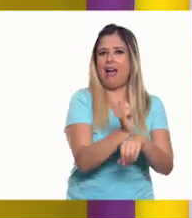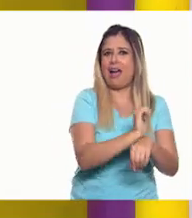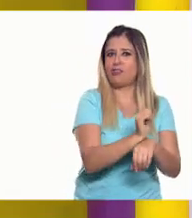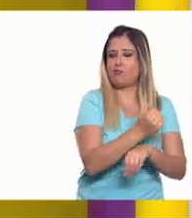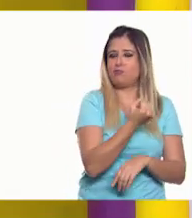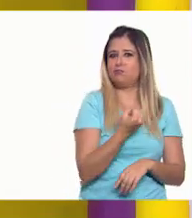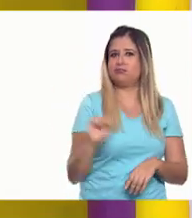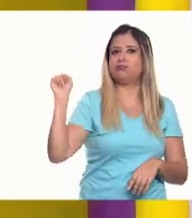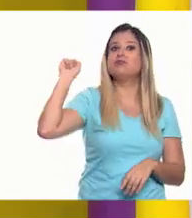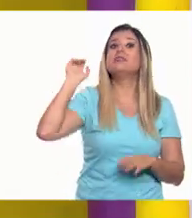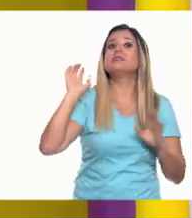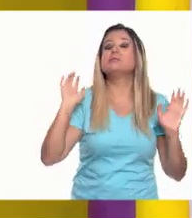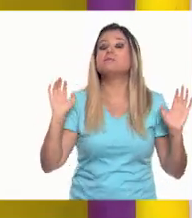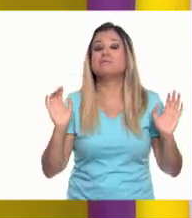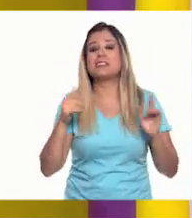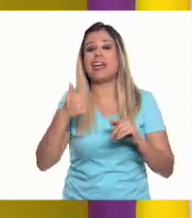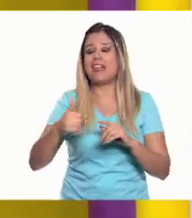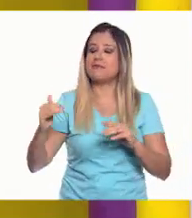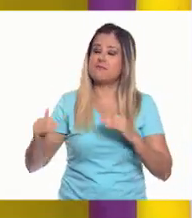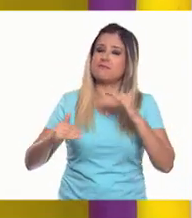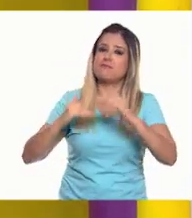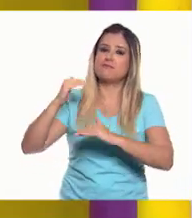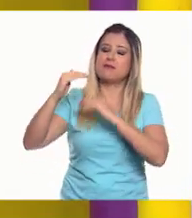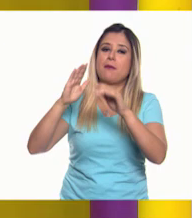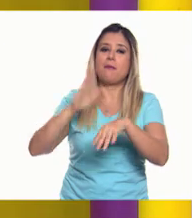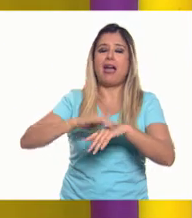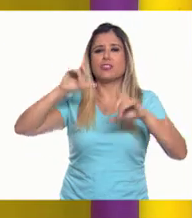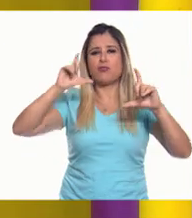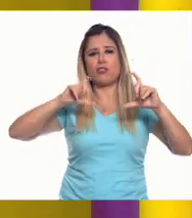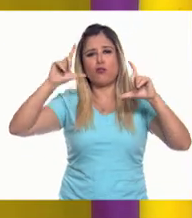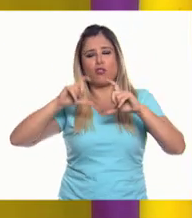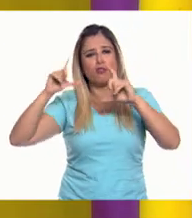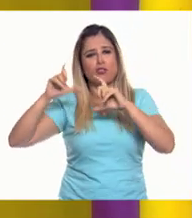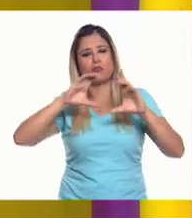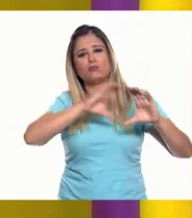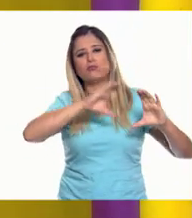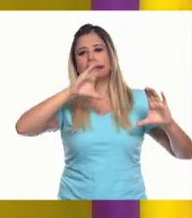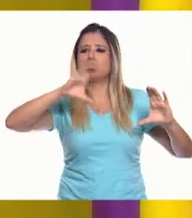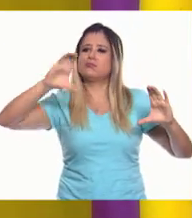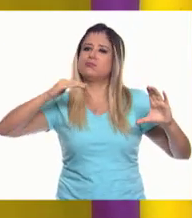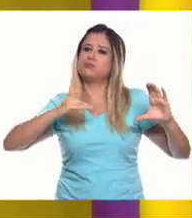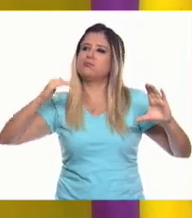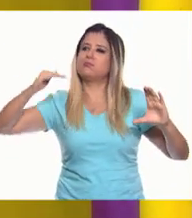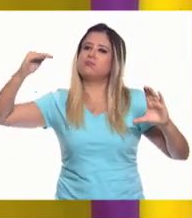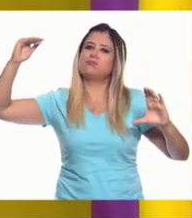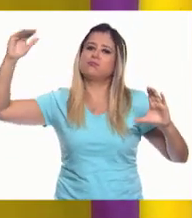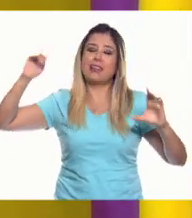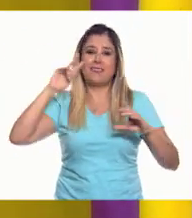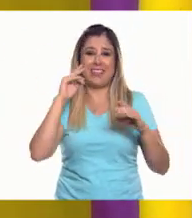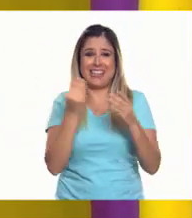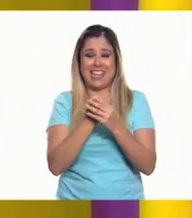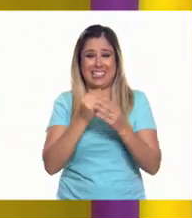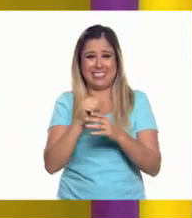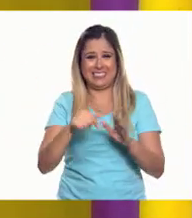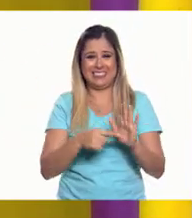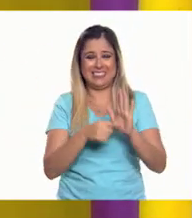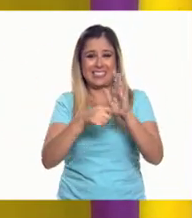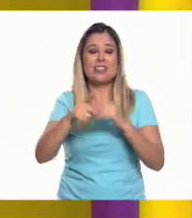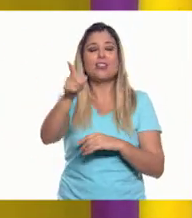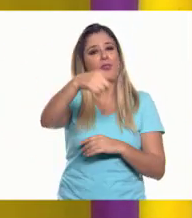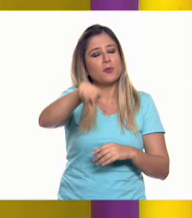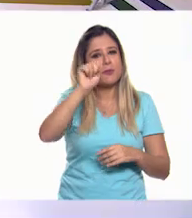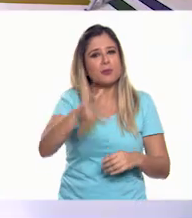y así va a ir escalando y va a tener más y más fotografías, Joaquín. Y como lo dijimos aquí en clase, ustedes seguramente también